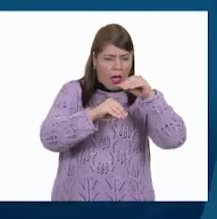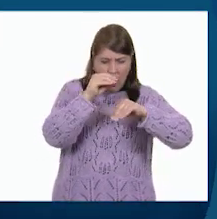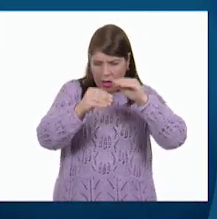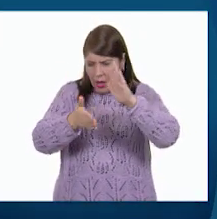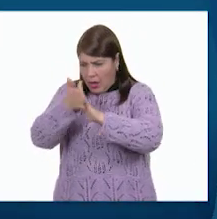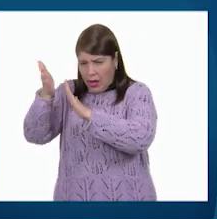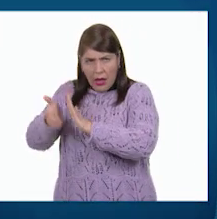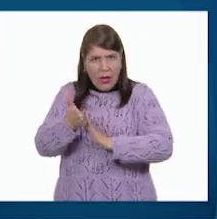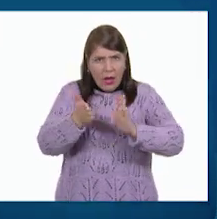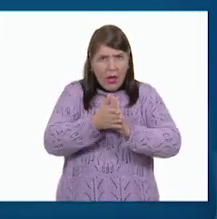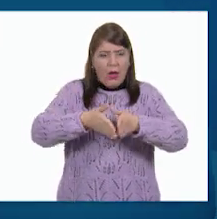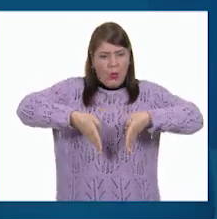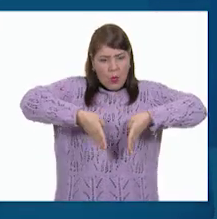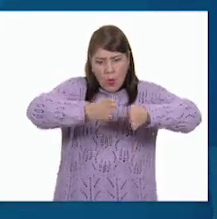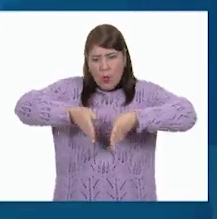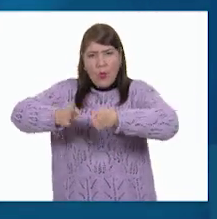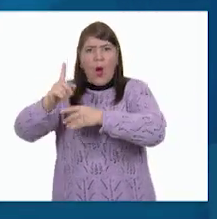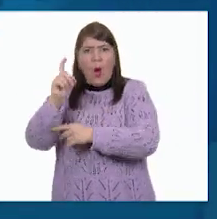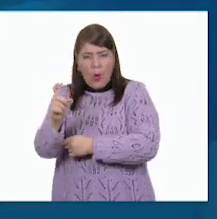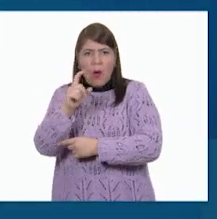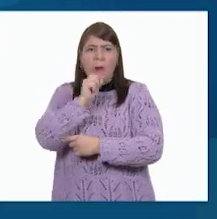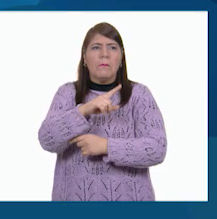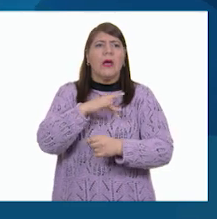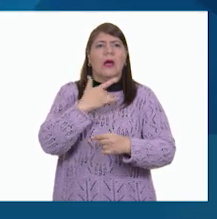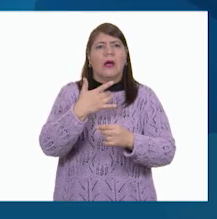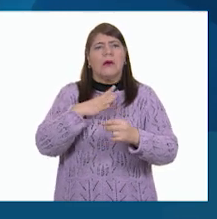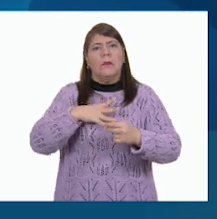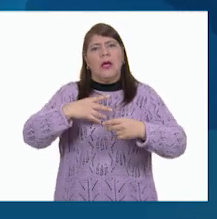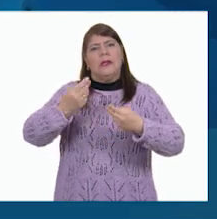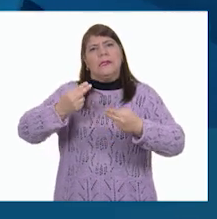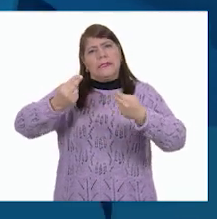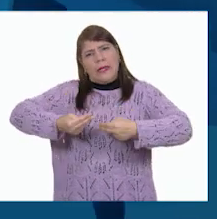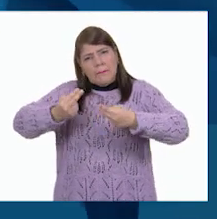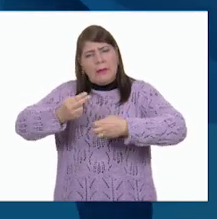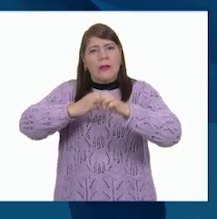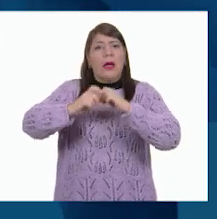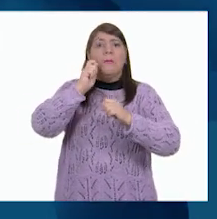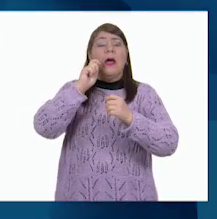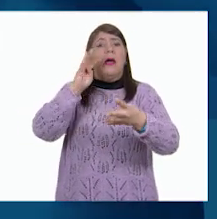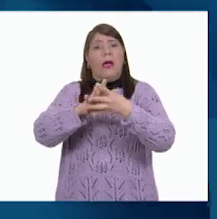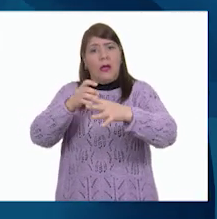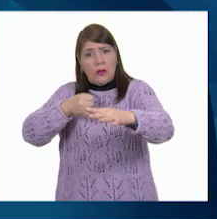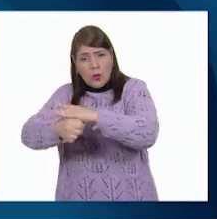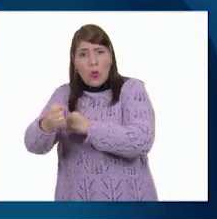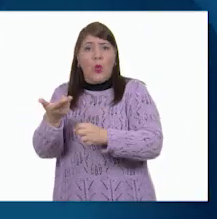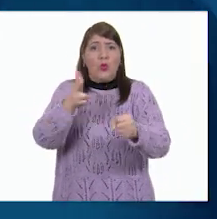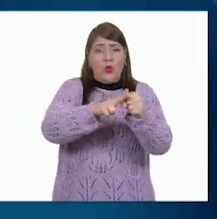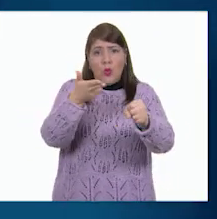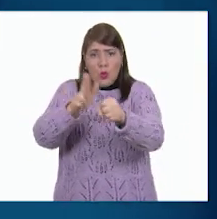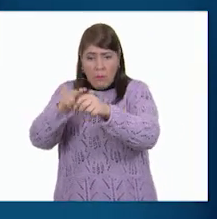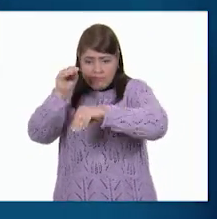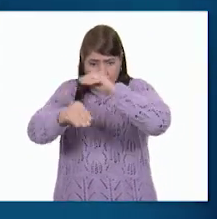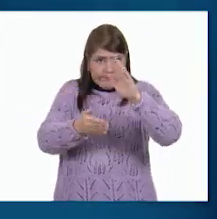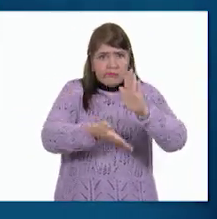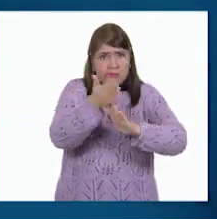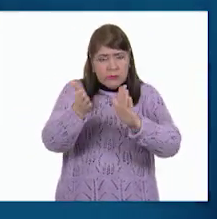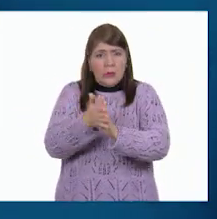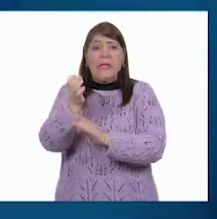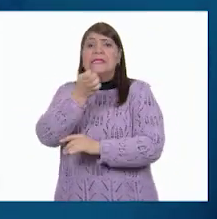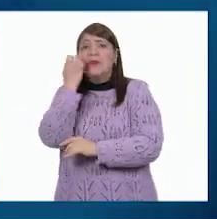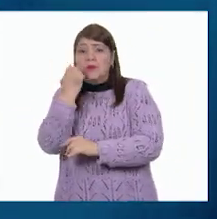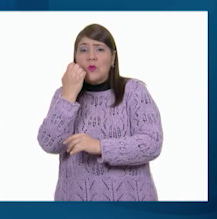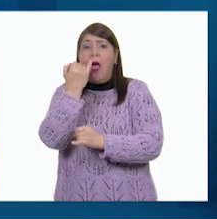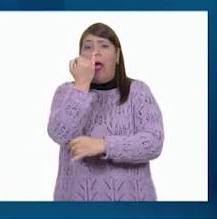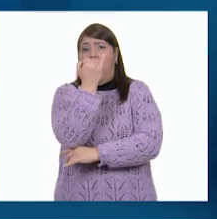públicas: acueducto, establecimientos mercantiles, penitenciarías, hospitales, escuelas, jardines